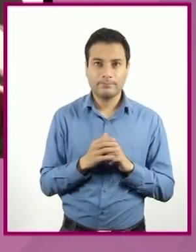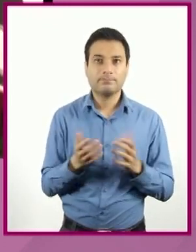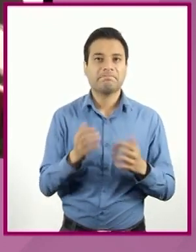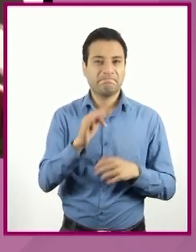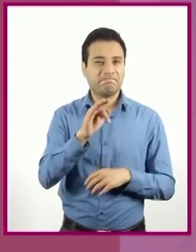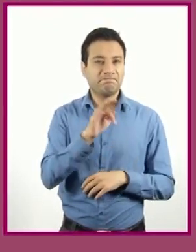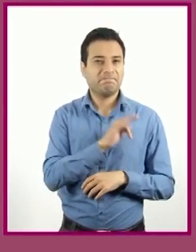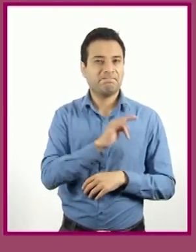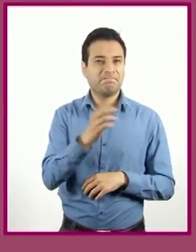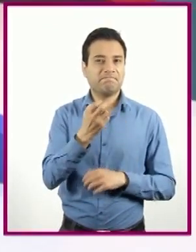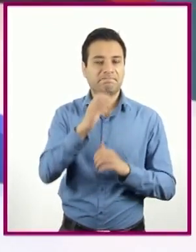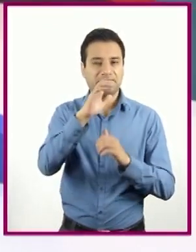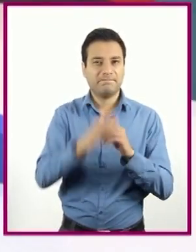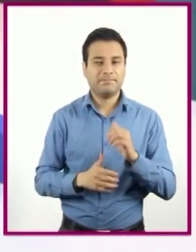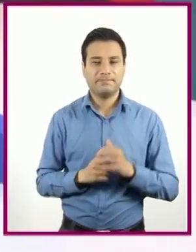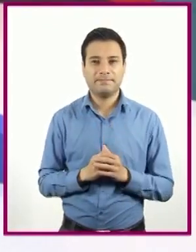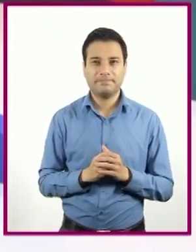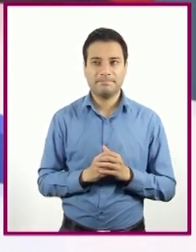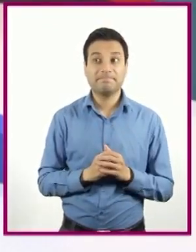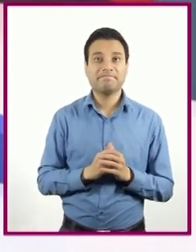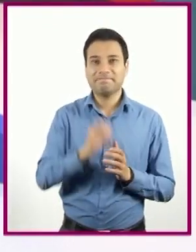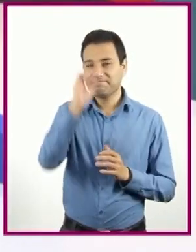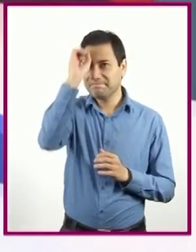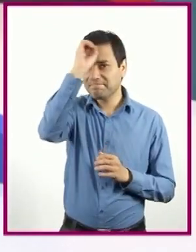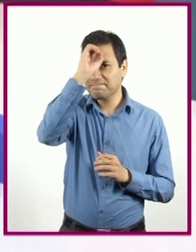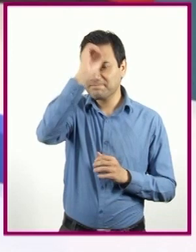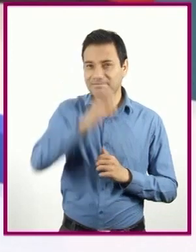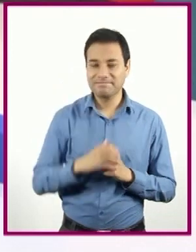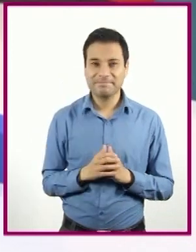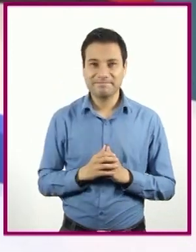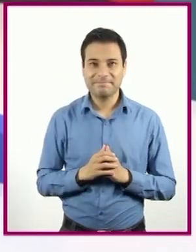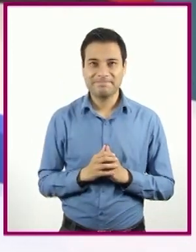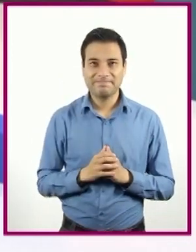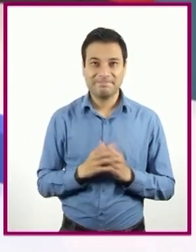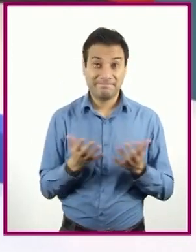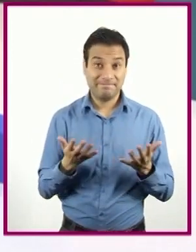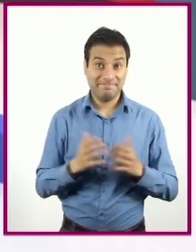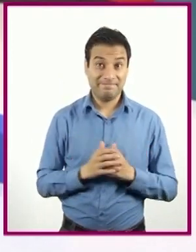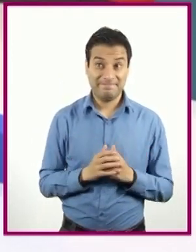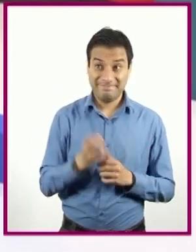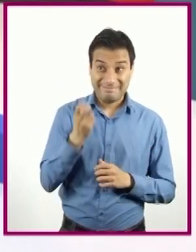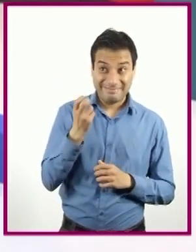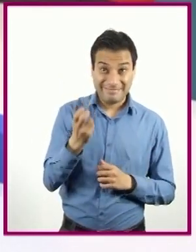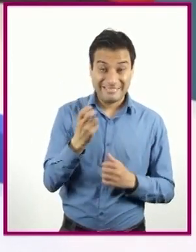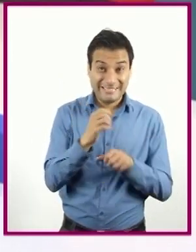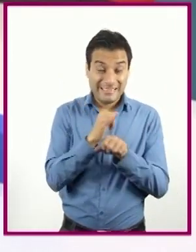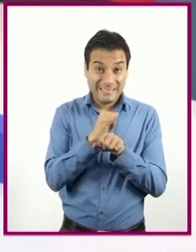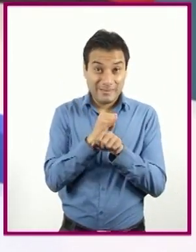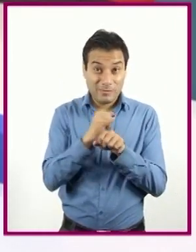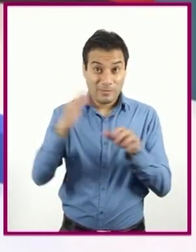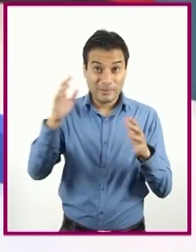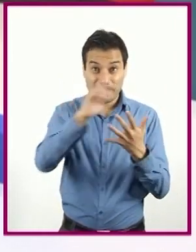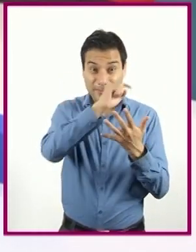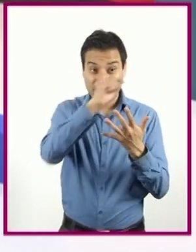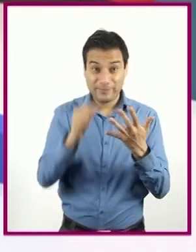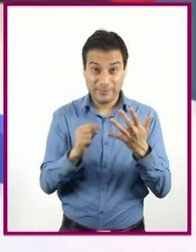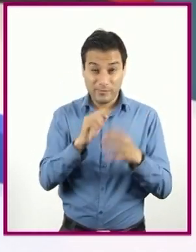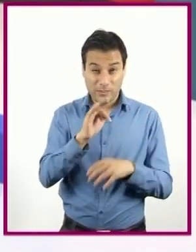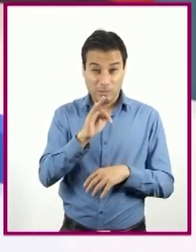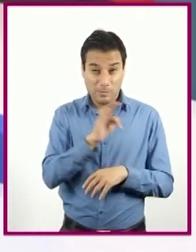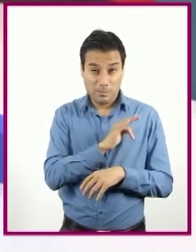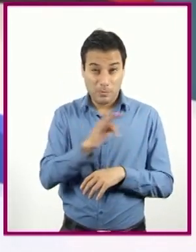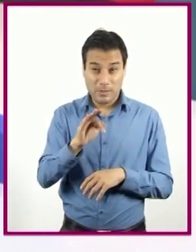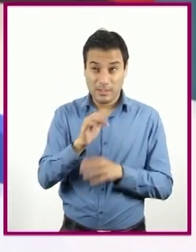la sesión de hoy. ¿Qué les pareció el video? ¿Consideran que con la información que hemos repasado podremos ayudar a Pedro con su